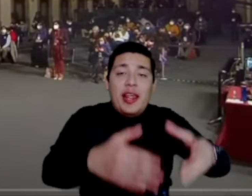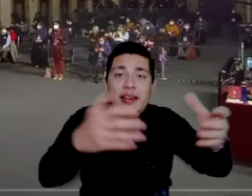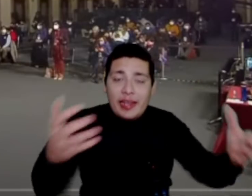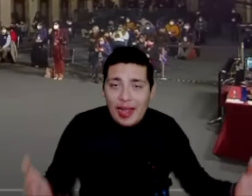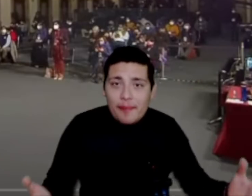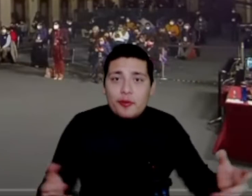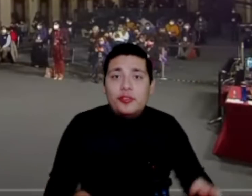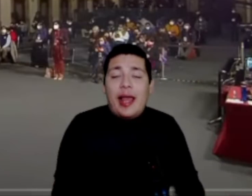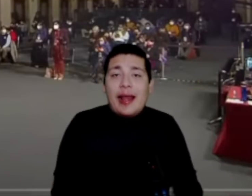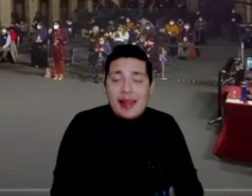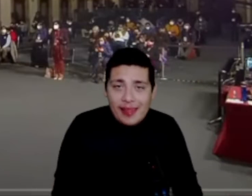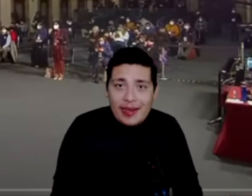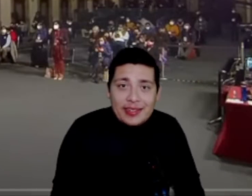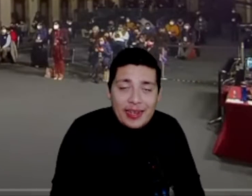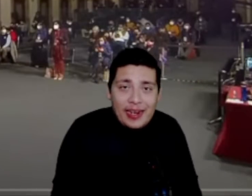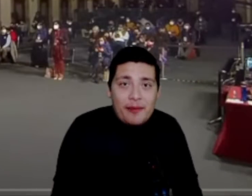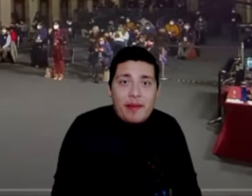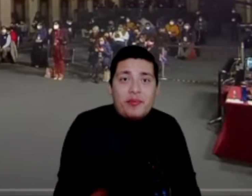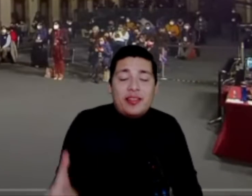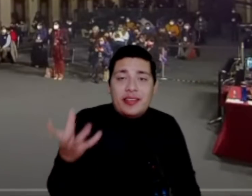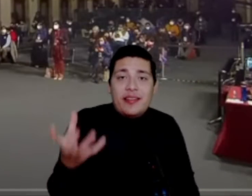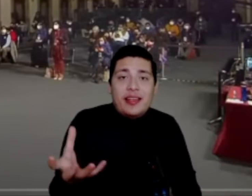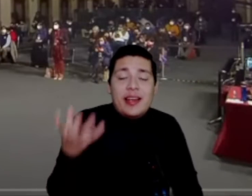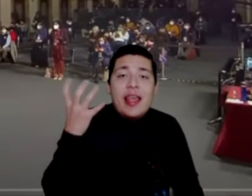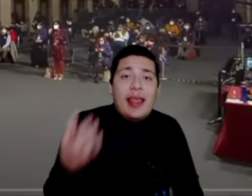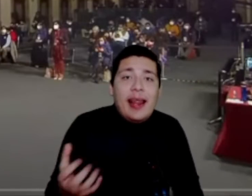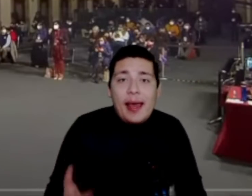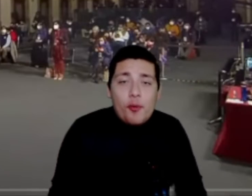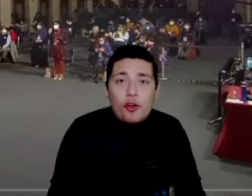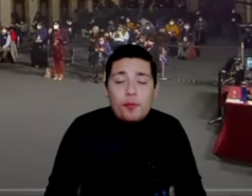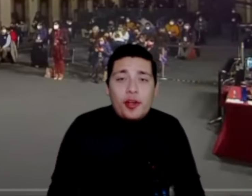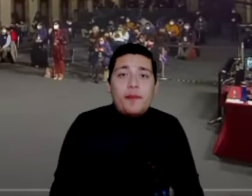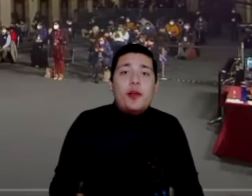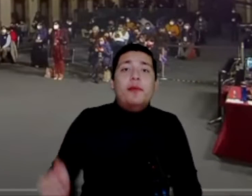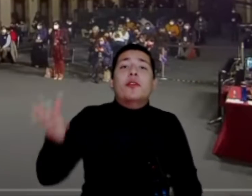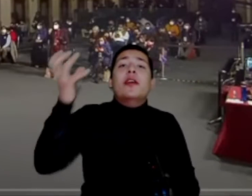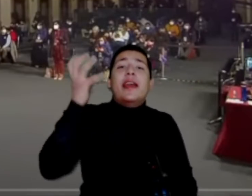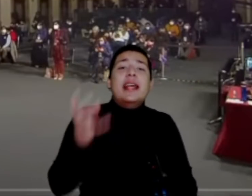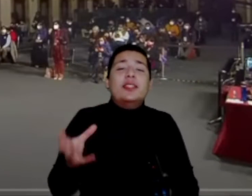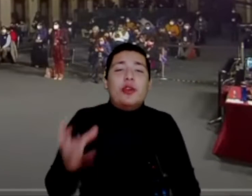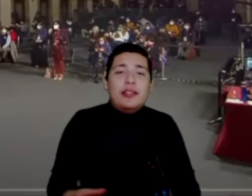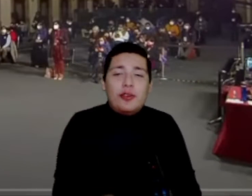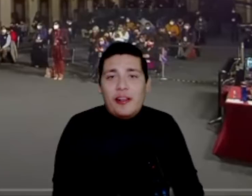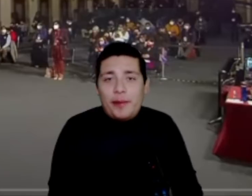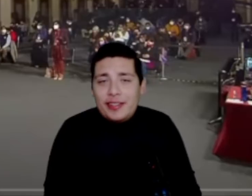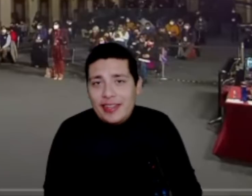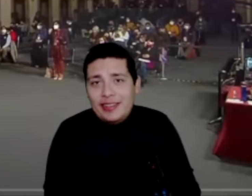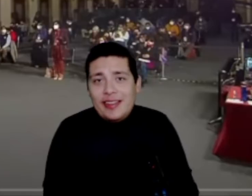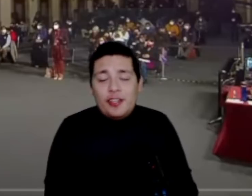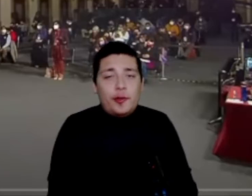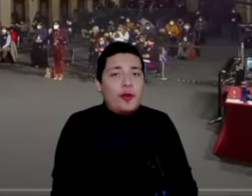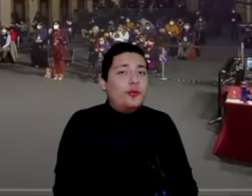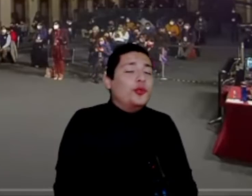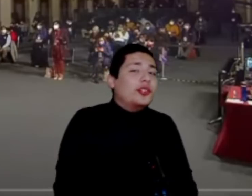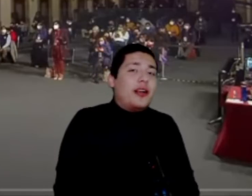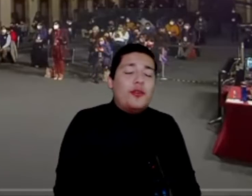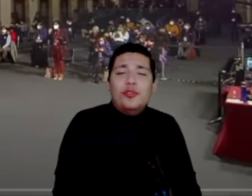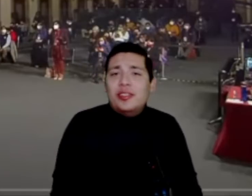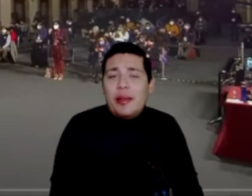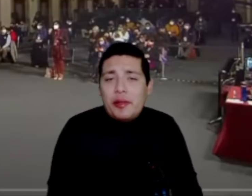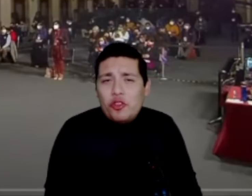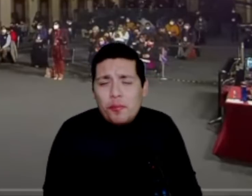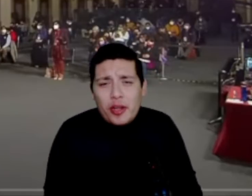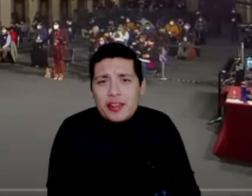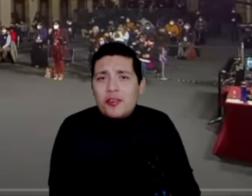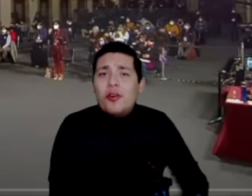busquemos y elijamos a líderes que realmente sienten el amor por el pueblo. Eso es lo que el presidente Andrés Manuel busca con